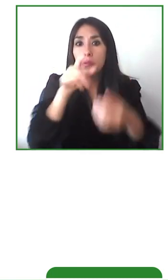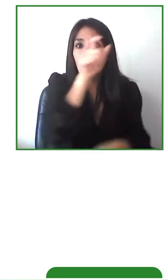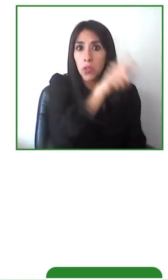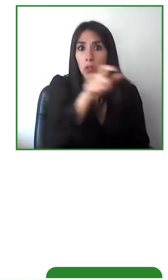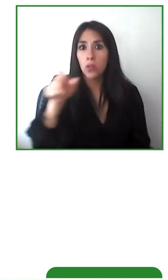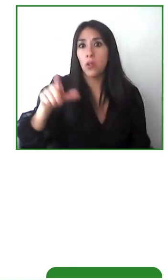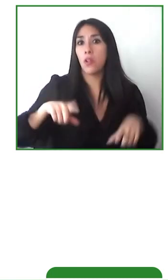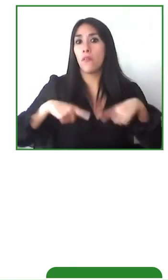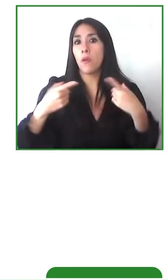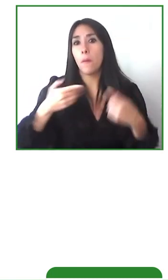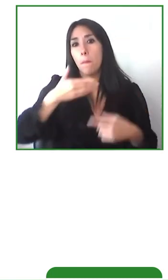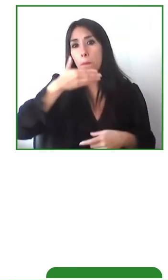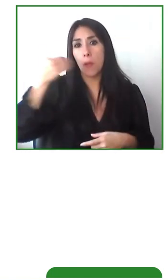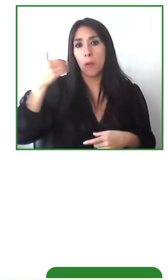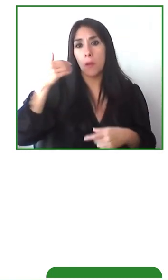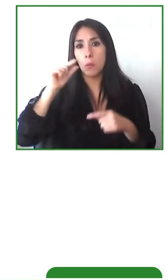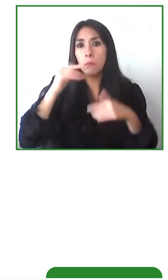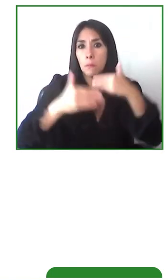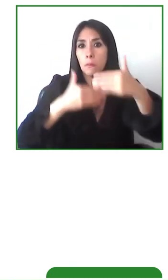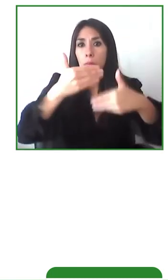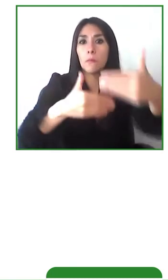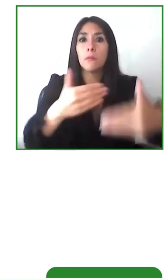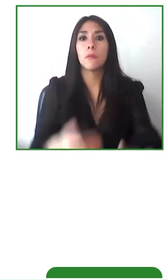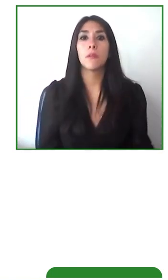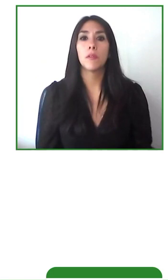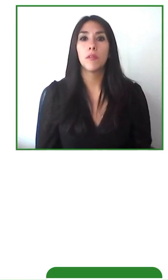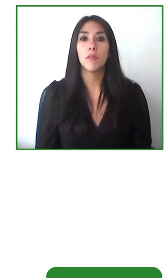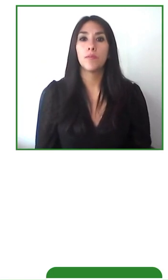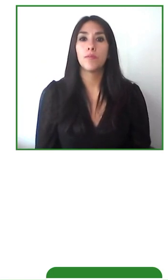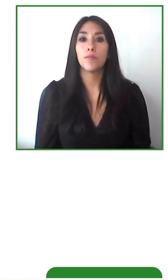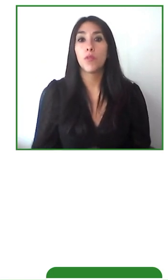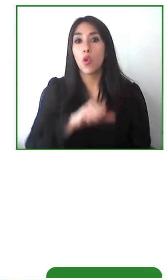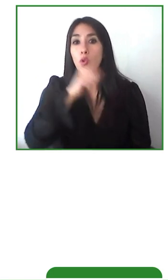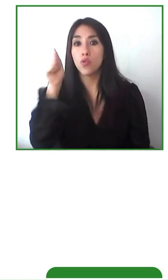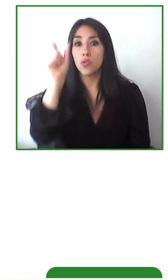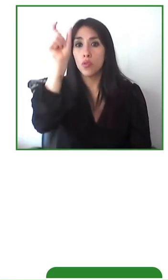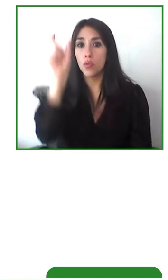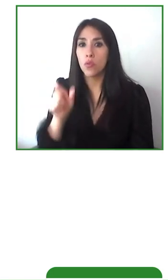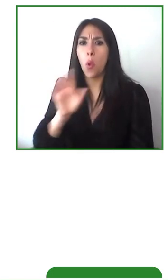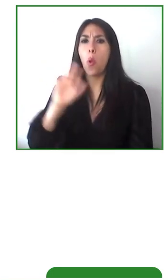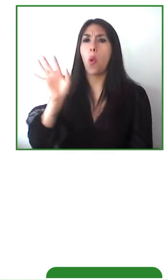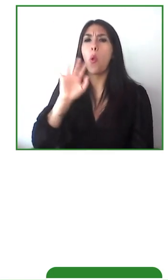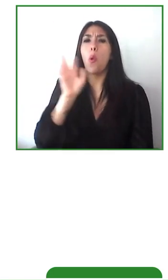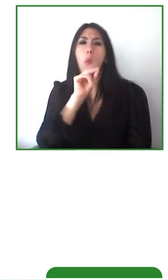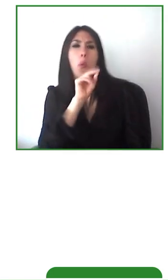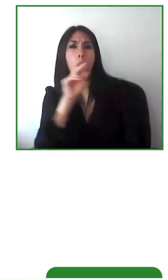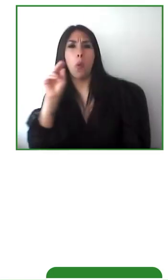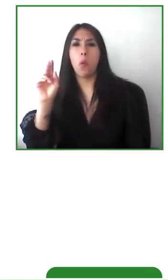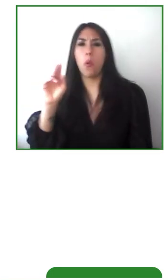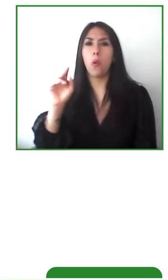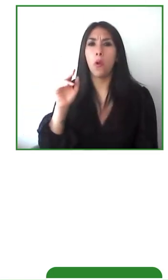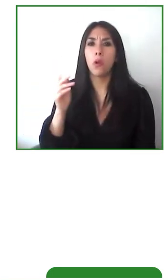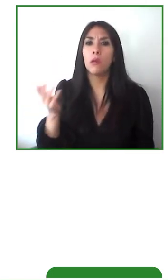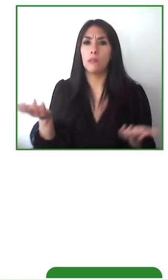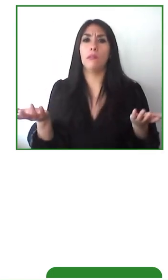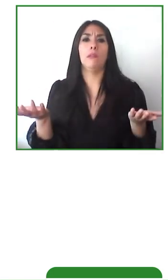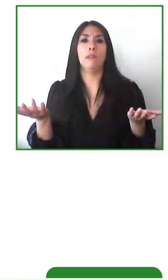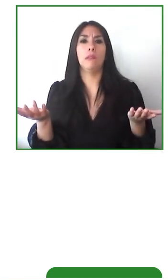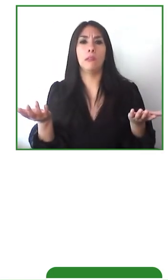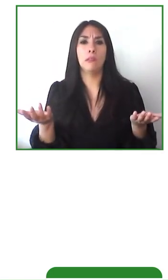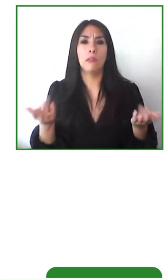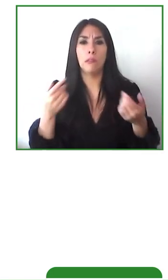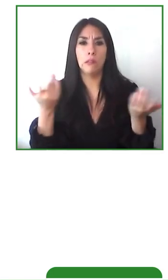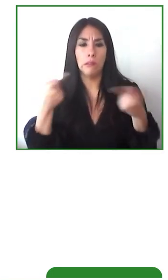indiscutible, nadie nos puede decir que no, y nos fortalece y nos ancla esta necesidad y este deseo de